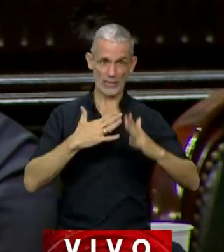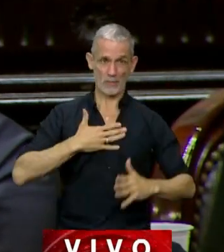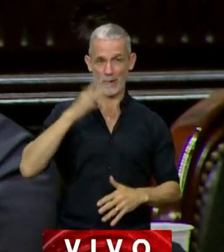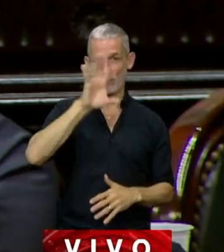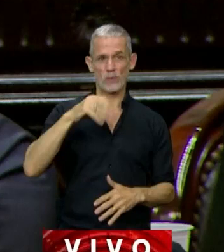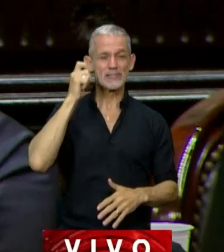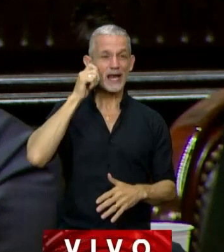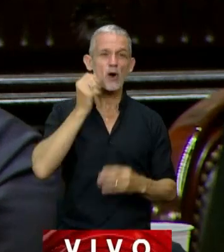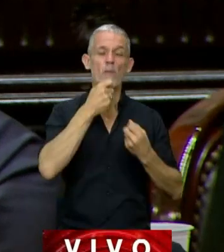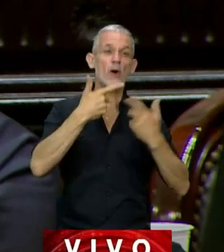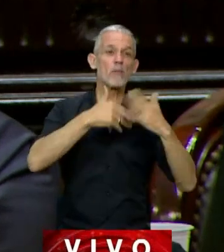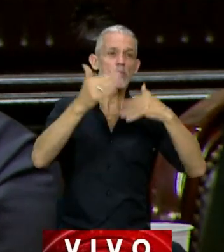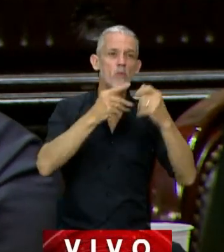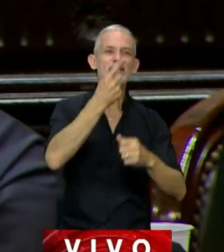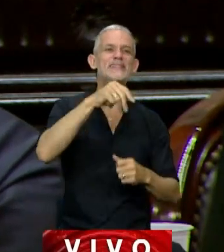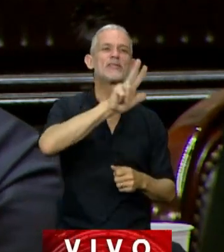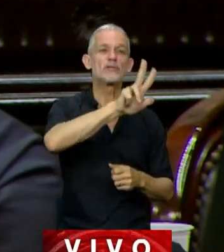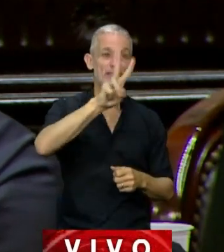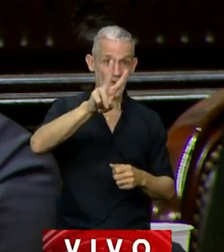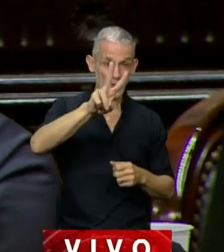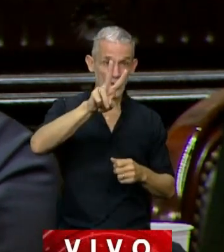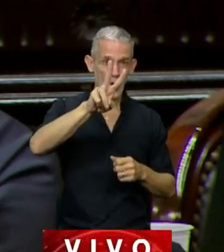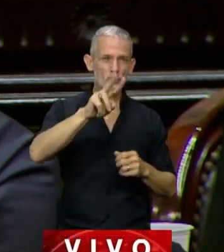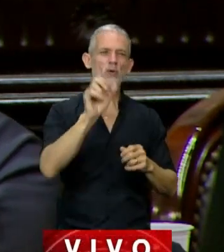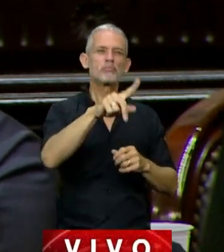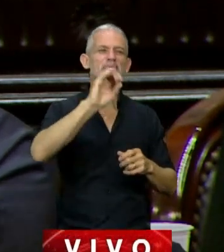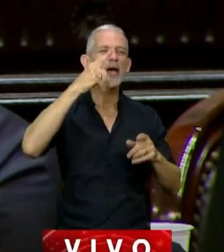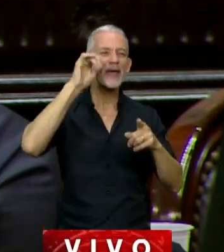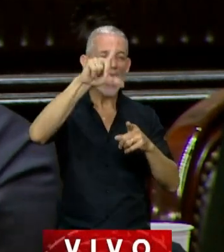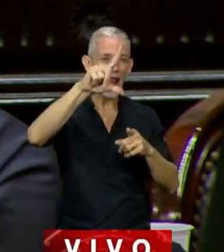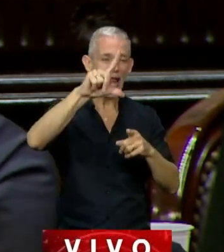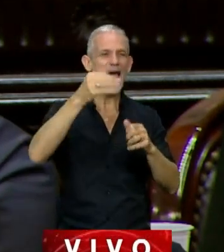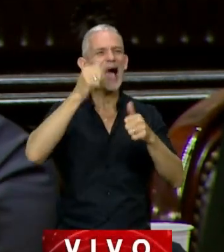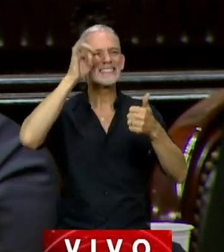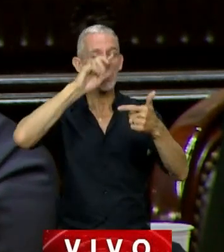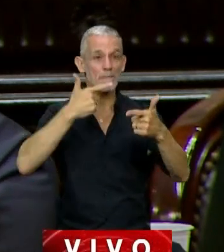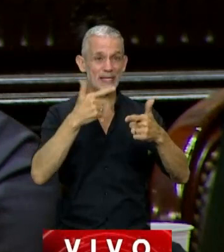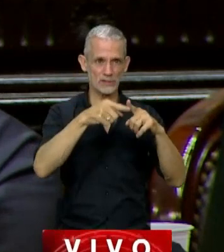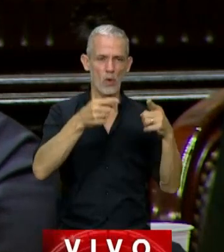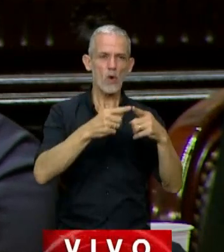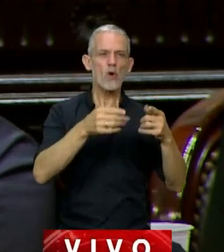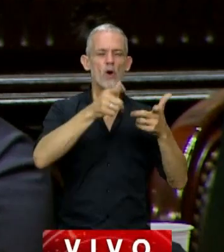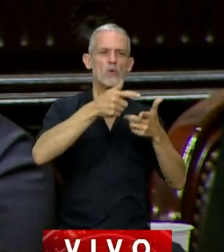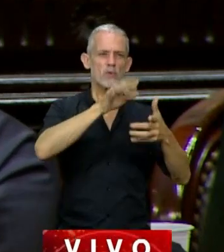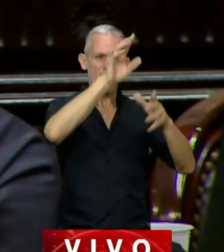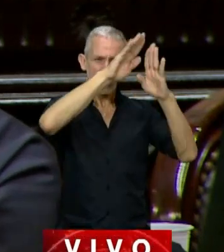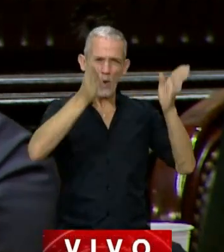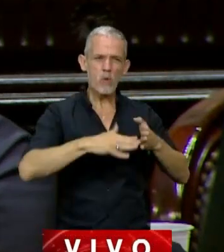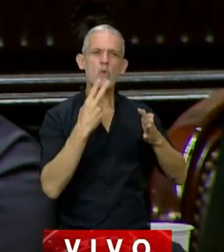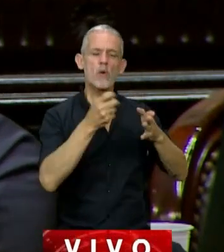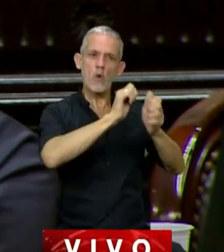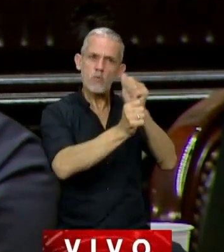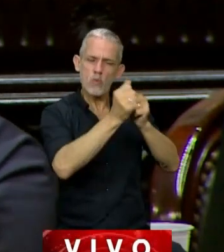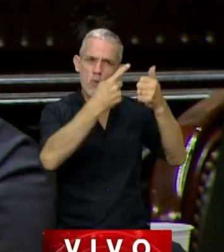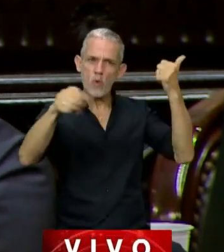provincia, como la obra de 132 de Chamical a Chepes, la obra de estación transformadora de Norogasta